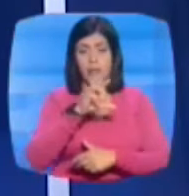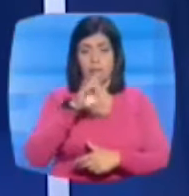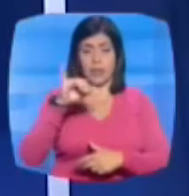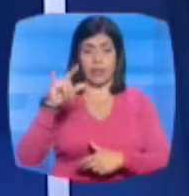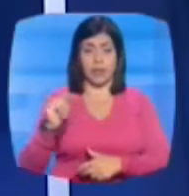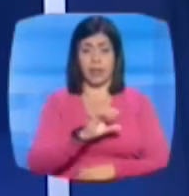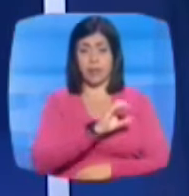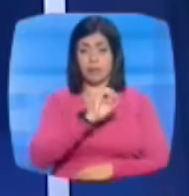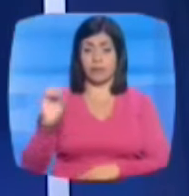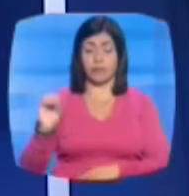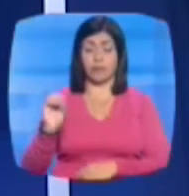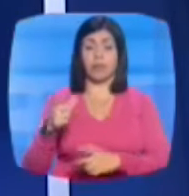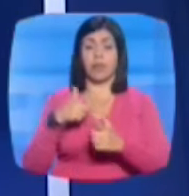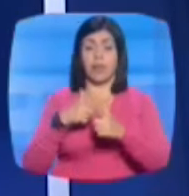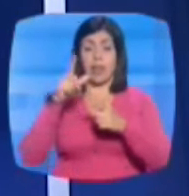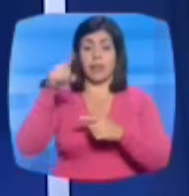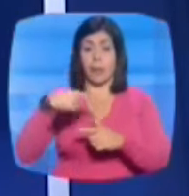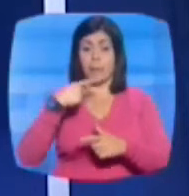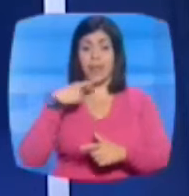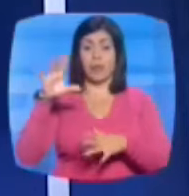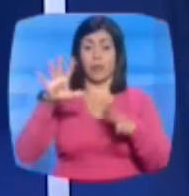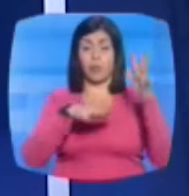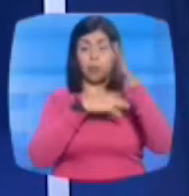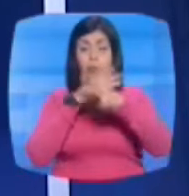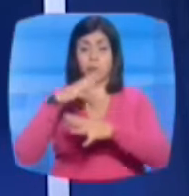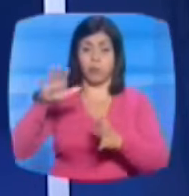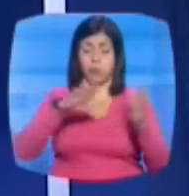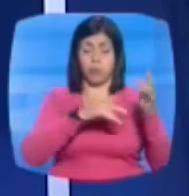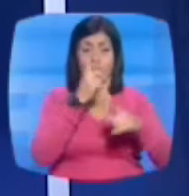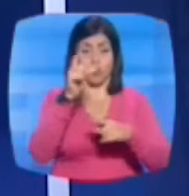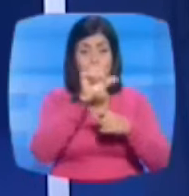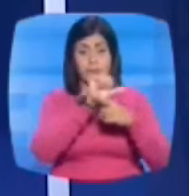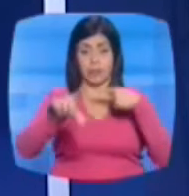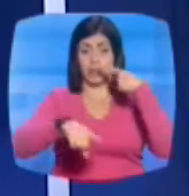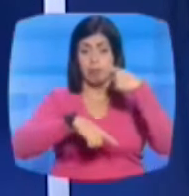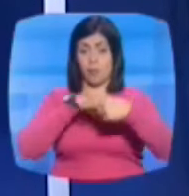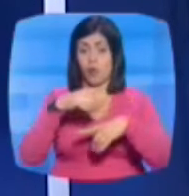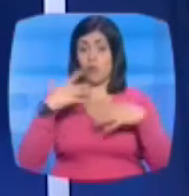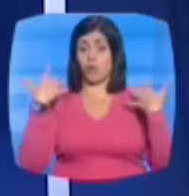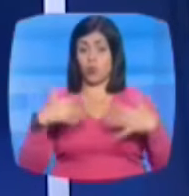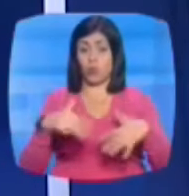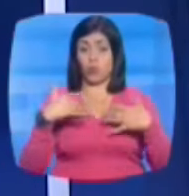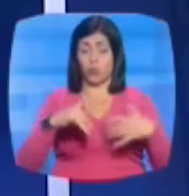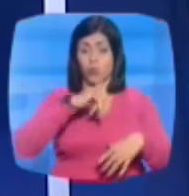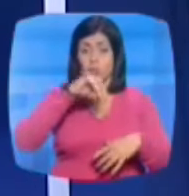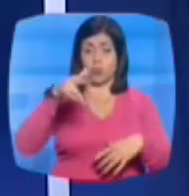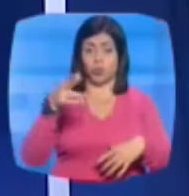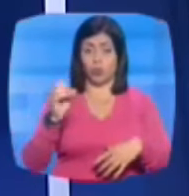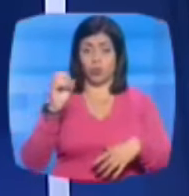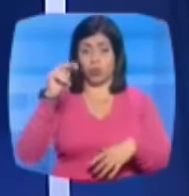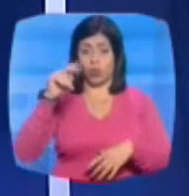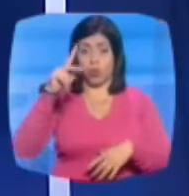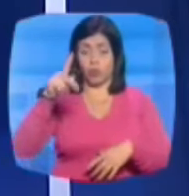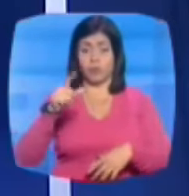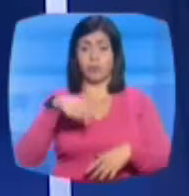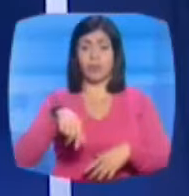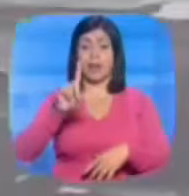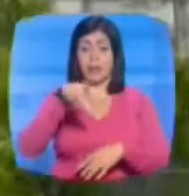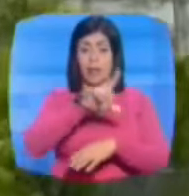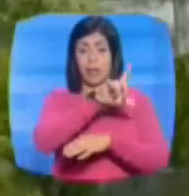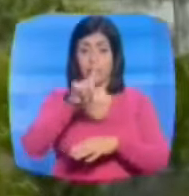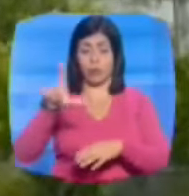costas del occidente del estado de Oaxaca. Este hecho ocurrió apenas una semana después del impacto del huracán John, también en el litoral del